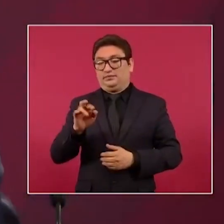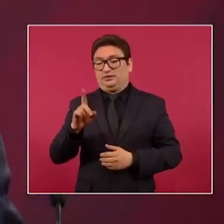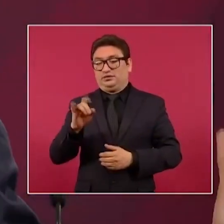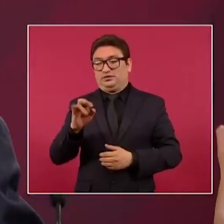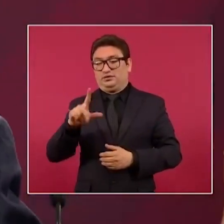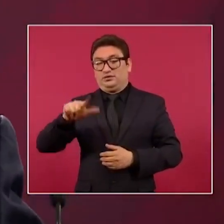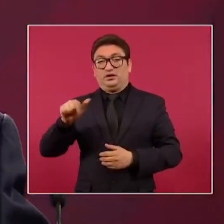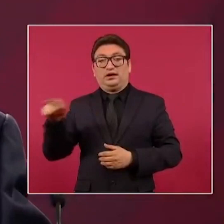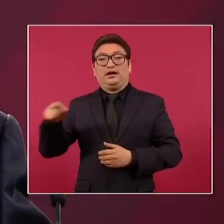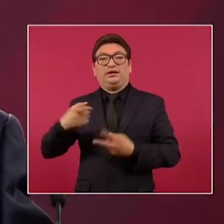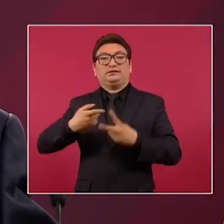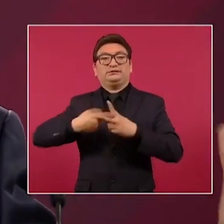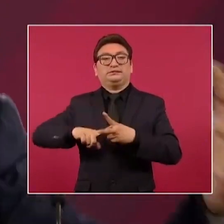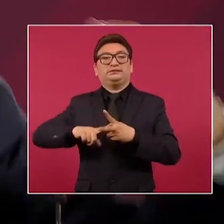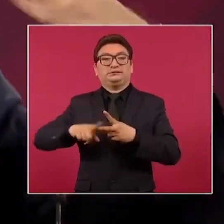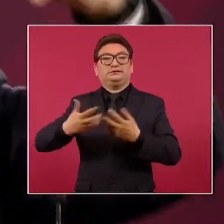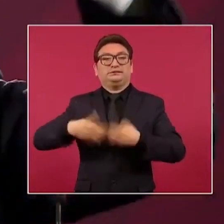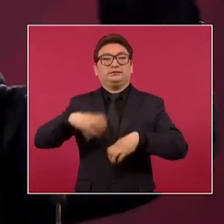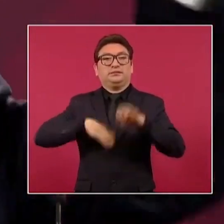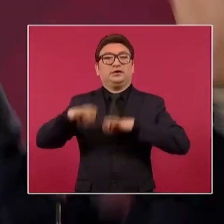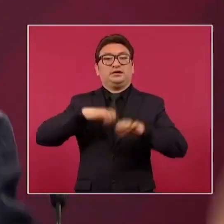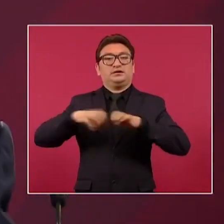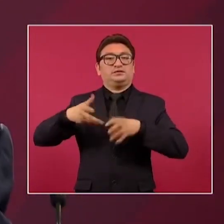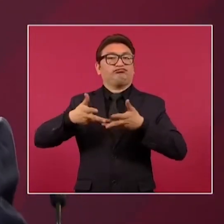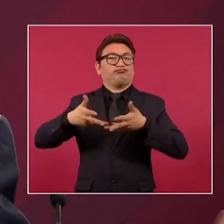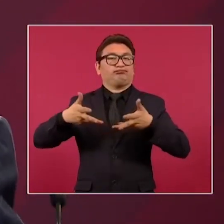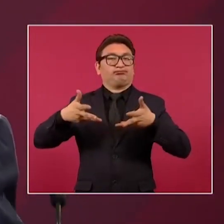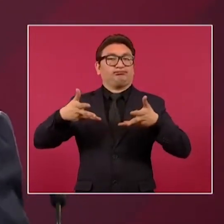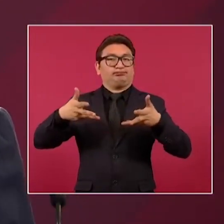convierte, pues, en una empresa